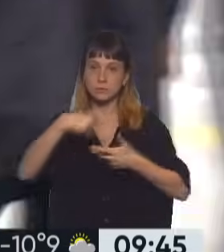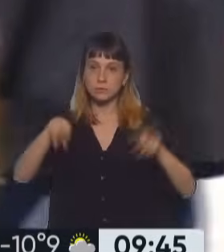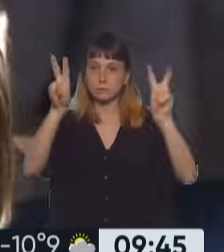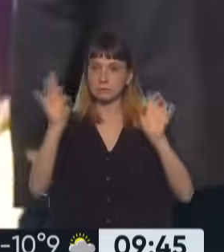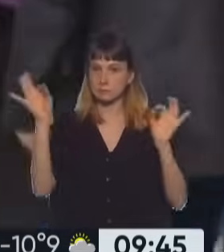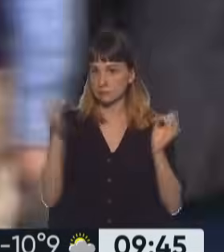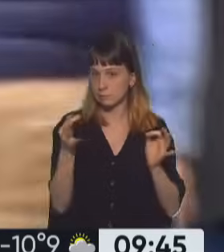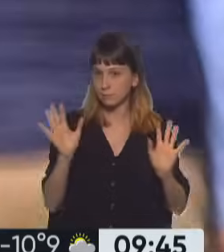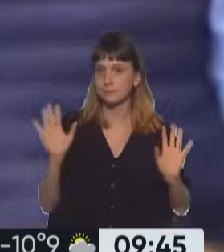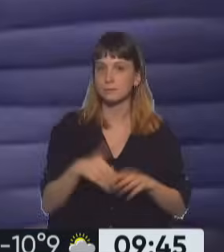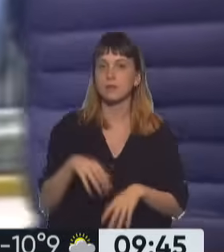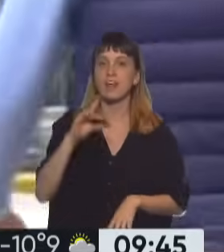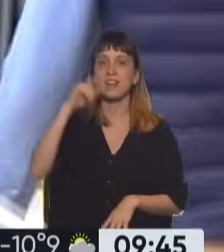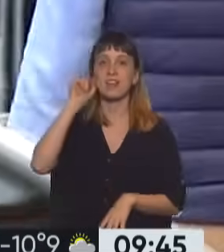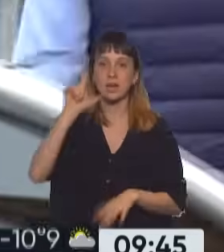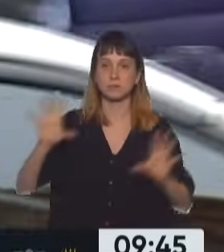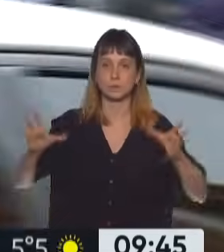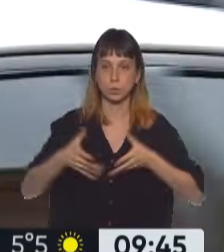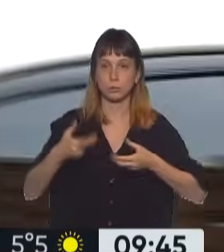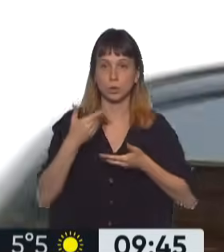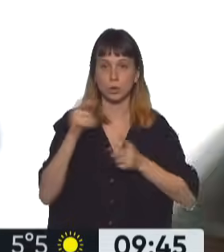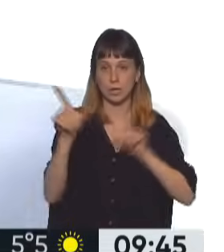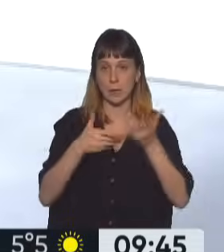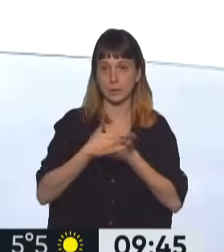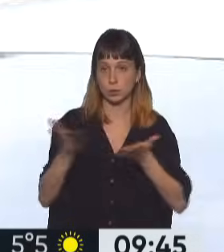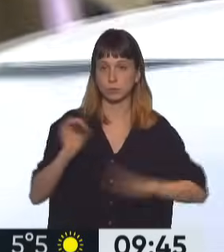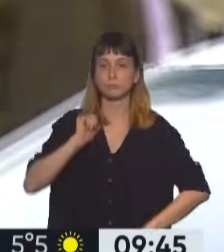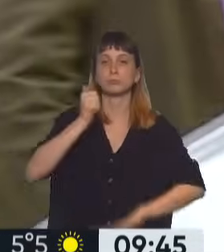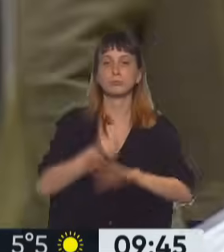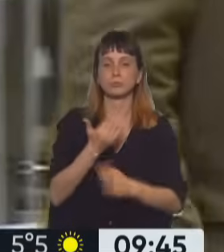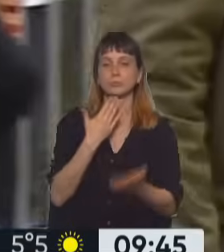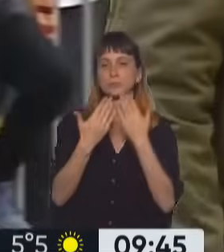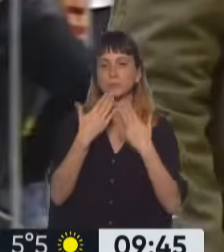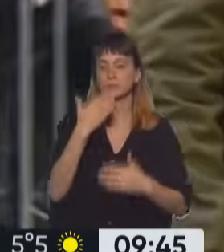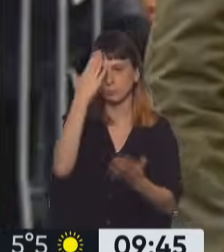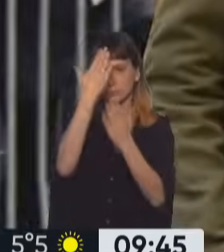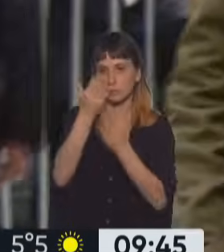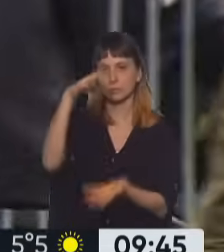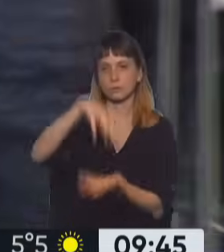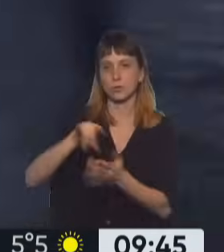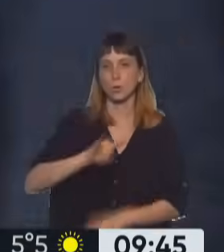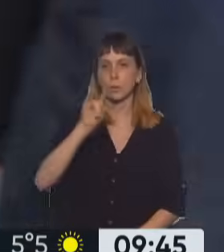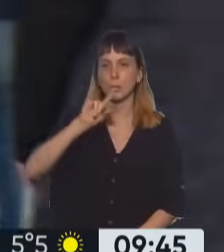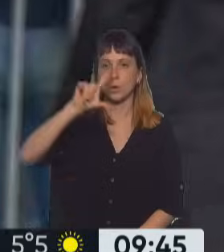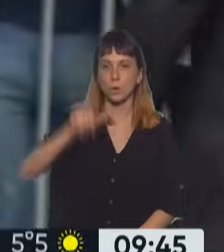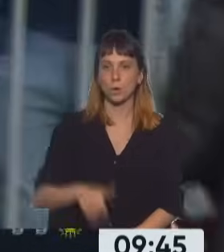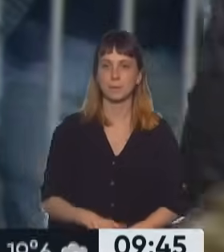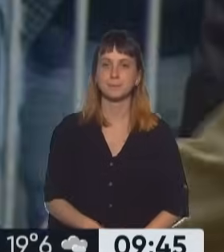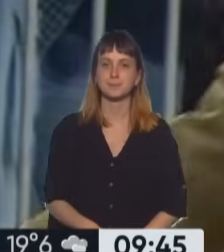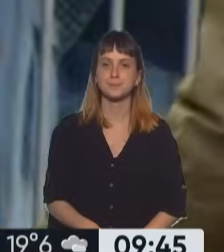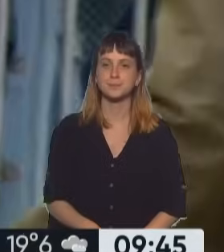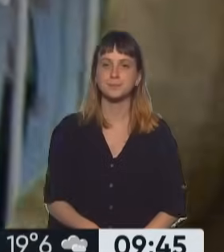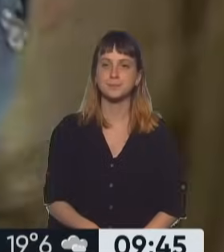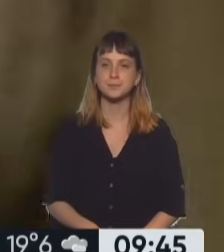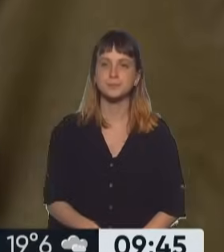allí presentes. Daniel Ayala, el equipo de la Televisión Pública, presente también allí frente a la sede de la UCA en la zona de Puerto Madero. Bueno, allí